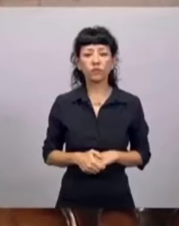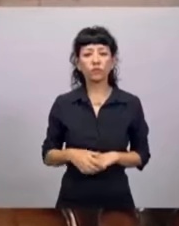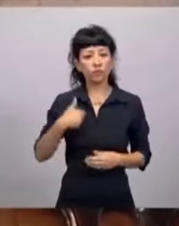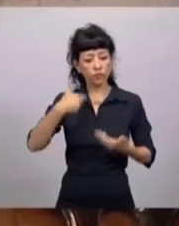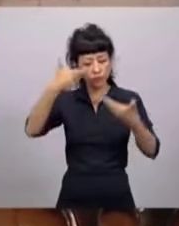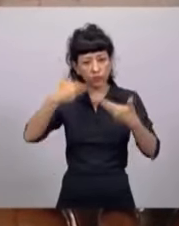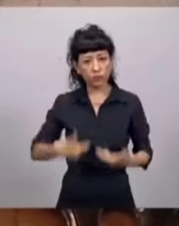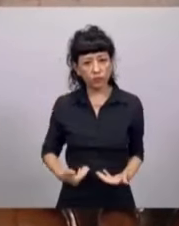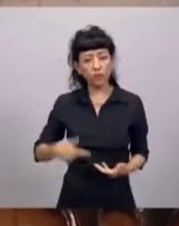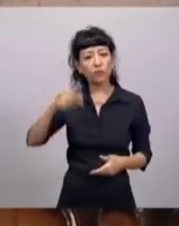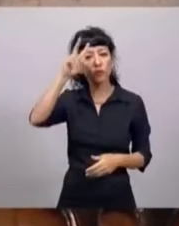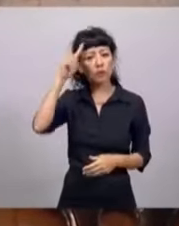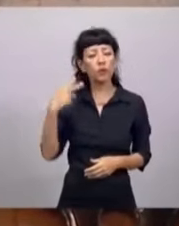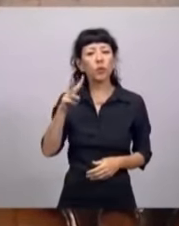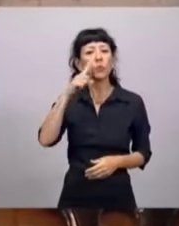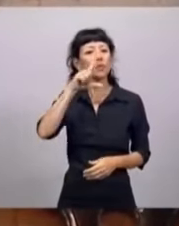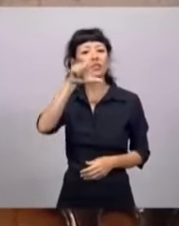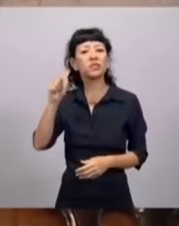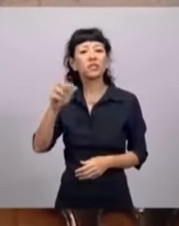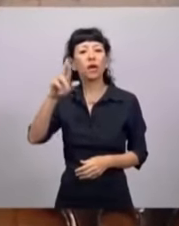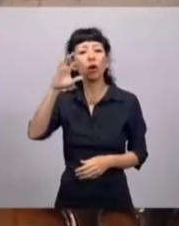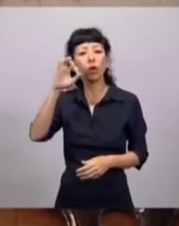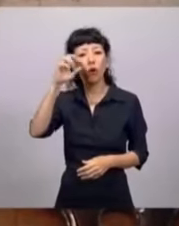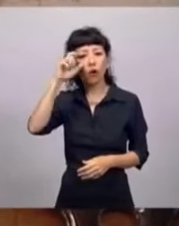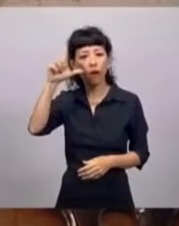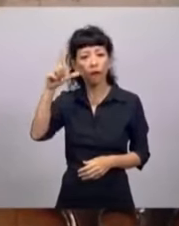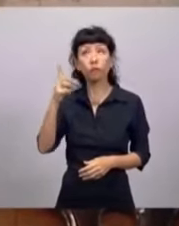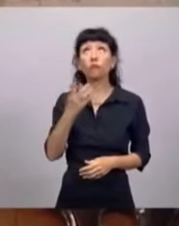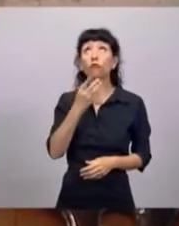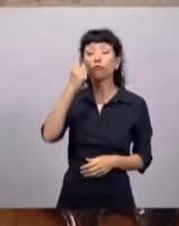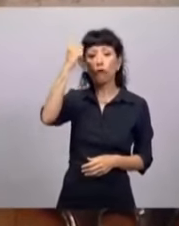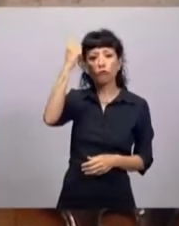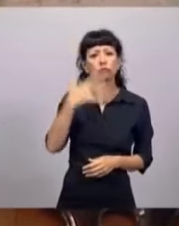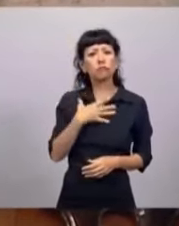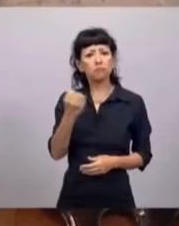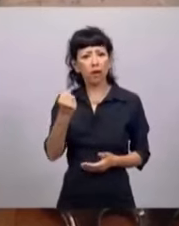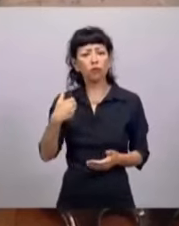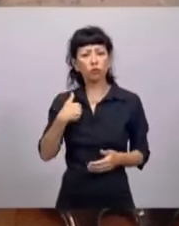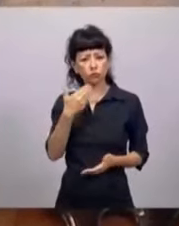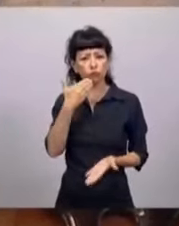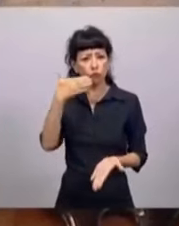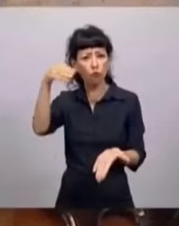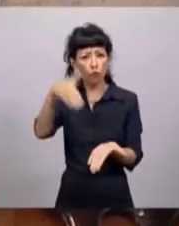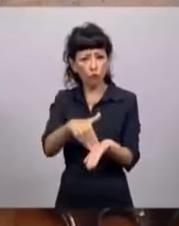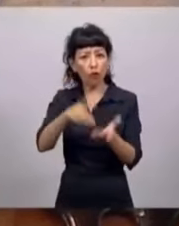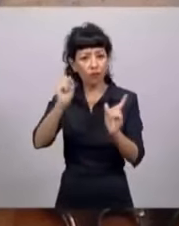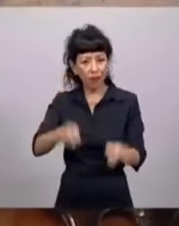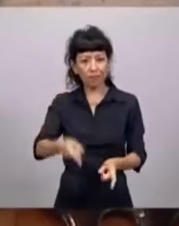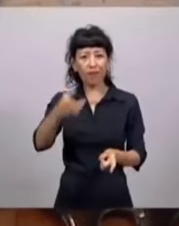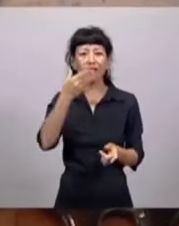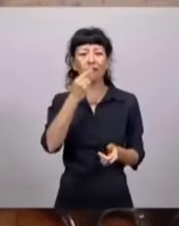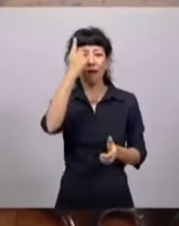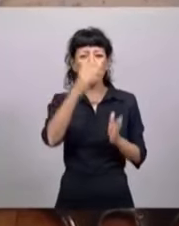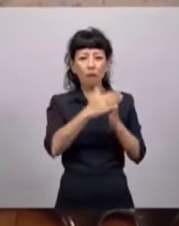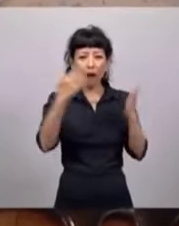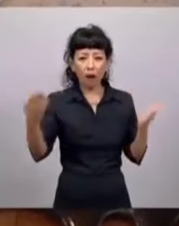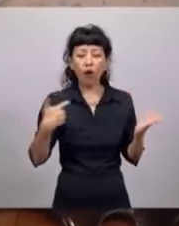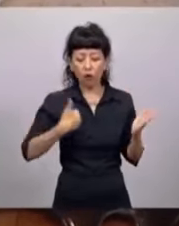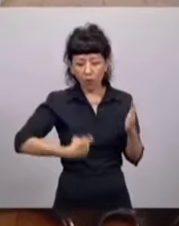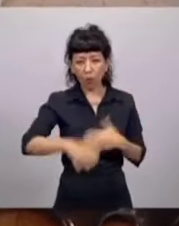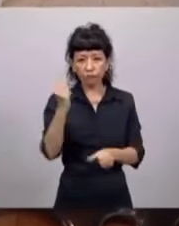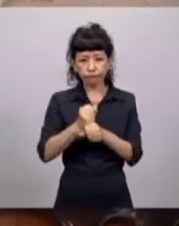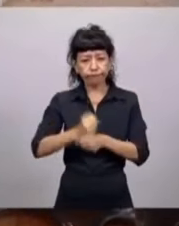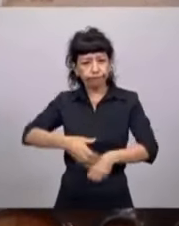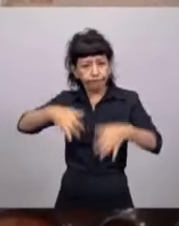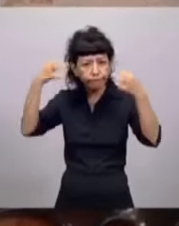Yo, Victoria Eugenia Villarruel, juro por Dios y la patria y sobre estos santos evangelios desempeñar con lealtad